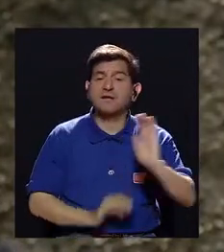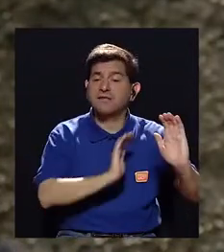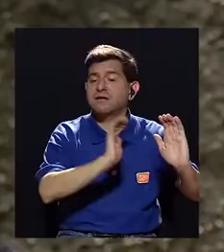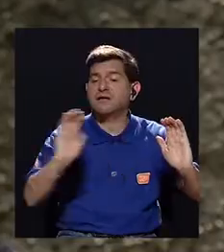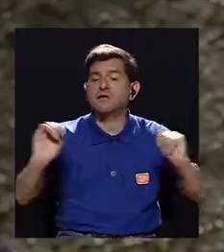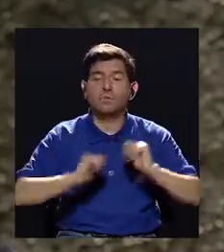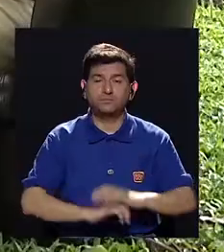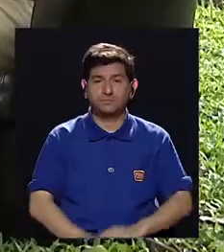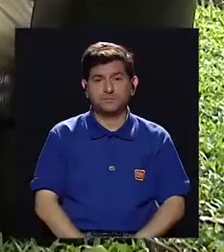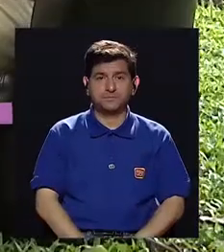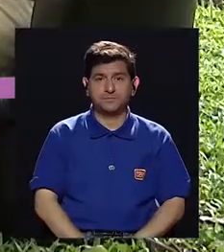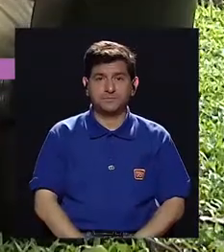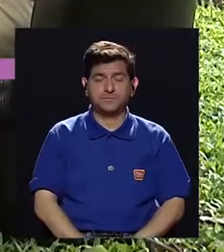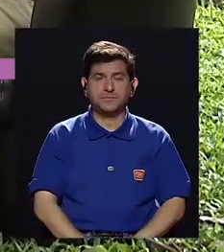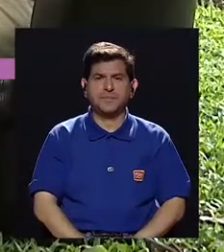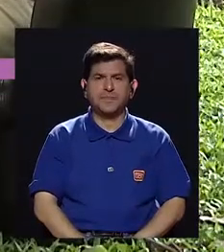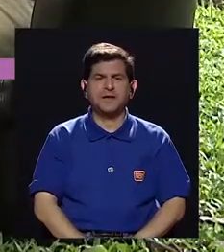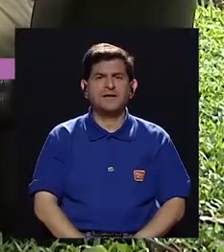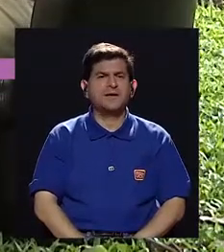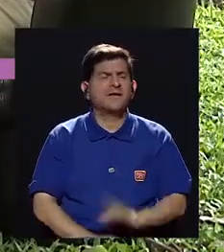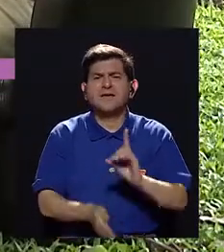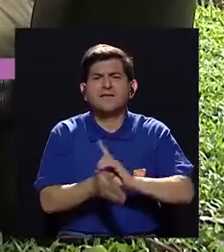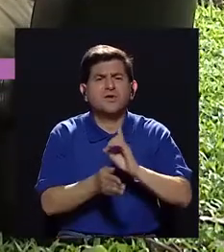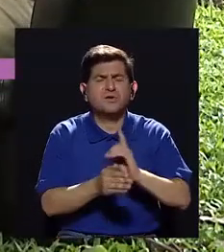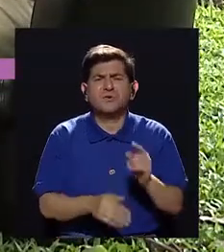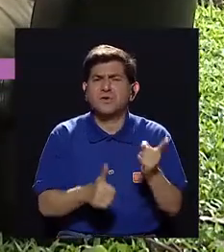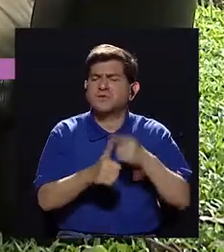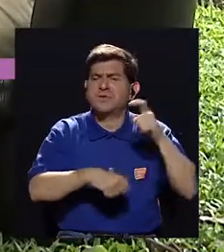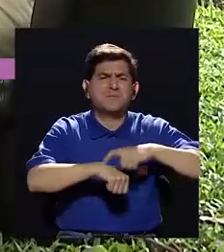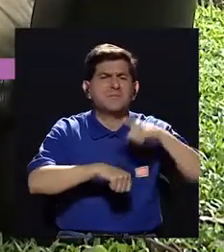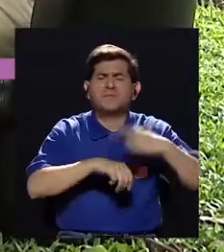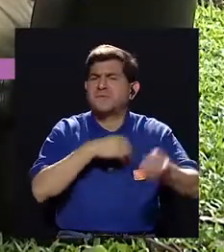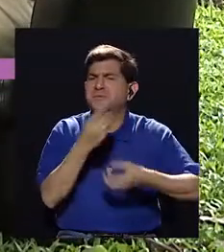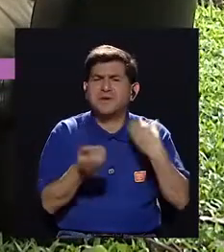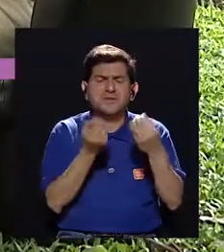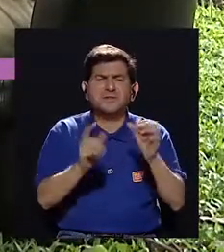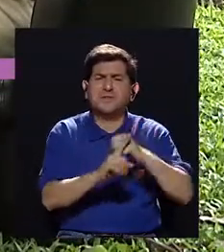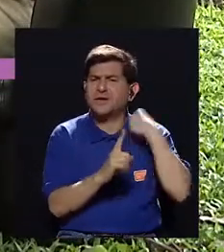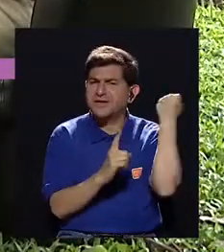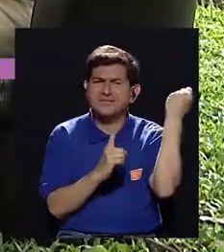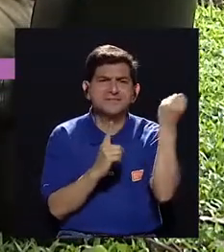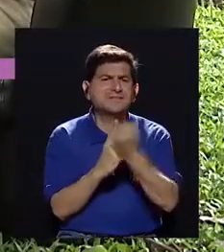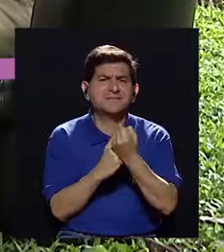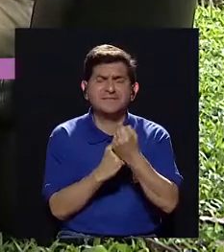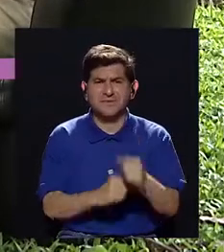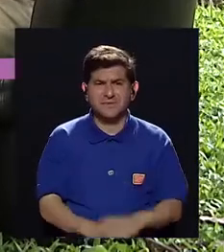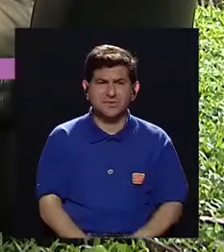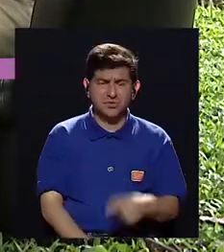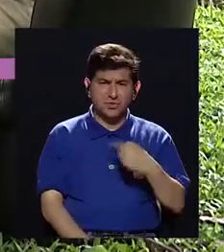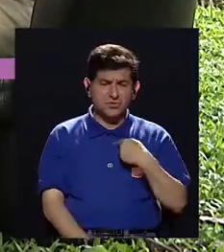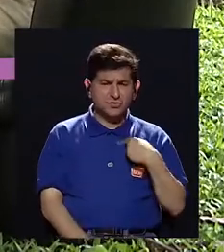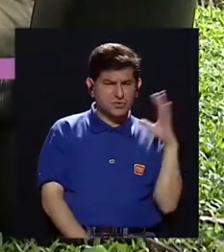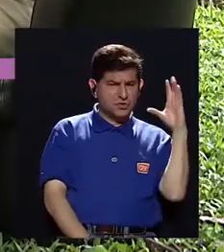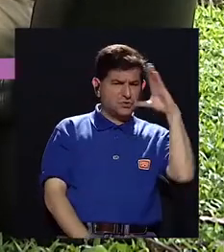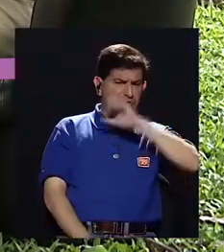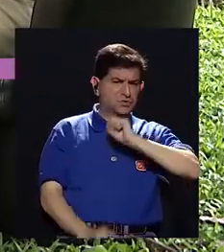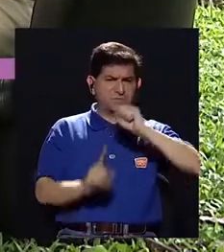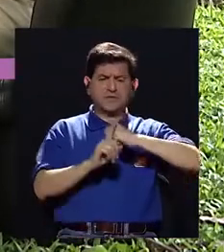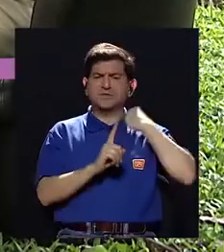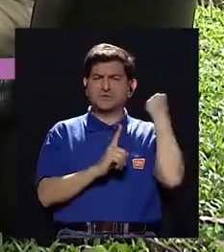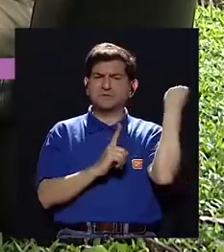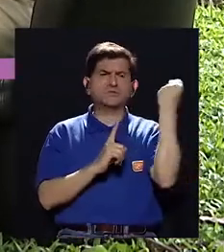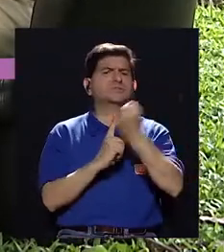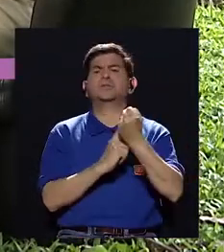niño. Doctor, ¿qué hacer de primera mano cuando hay una situación, cuando yo sospecho que hay